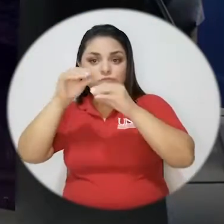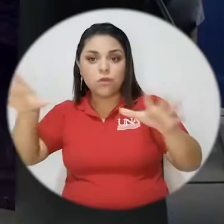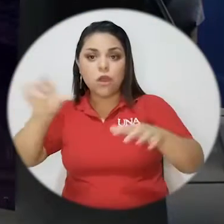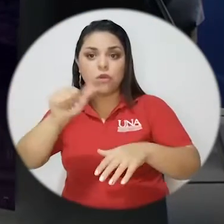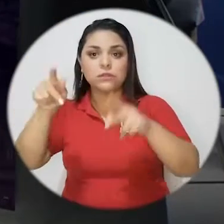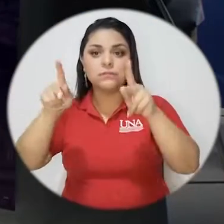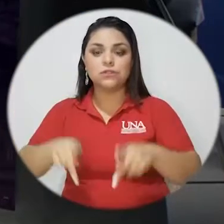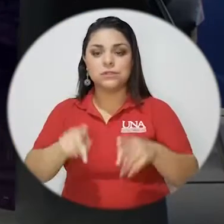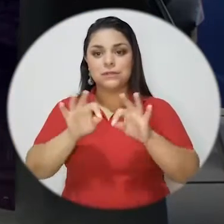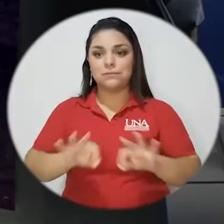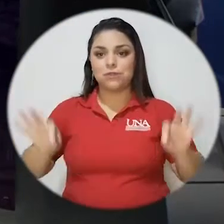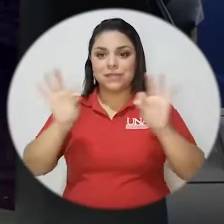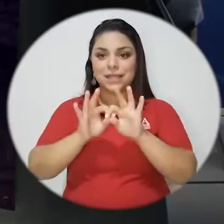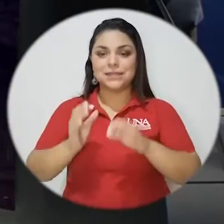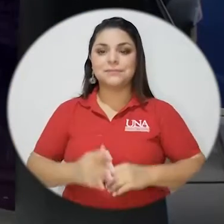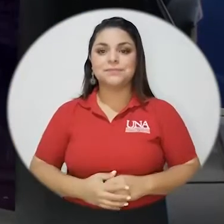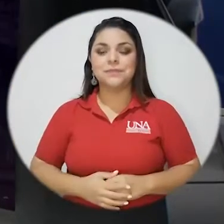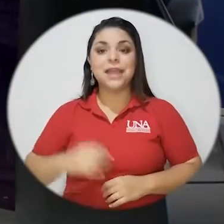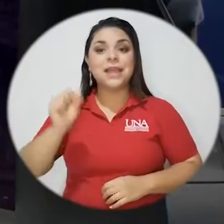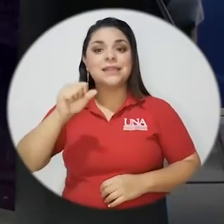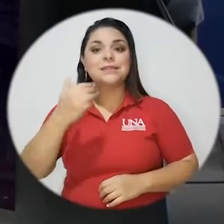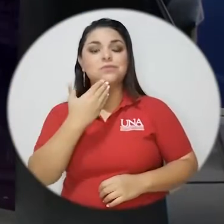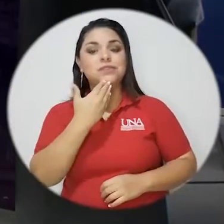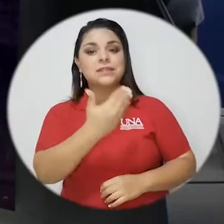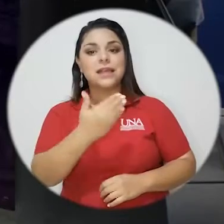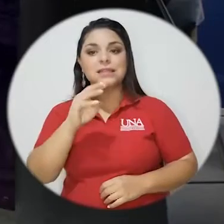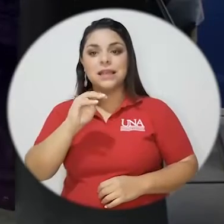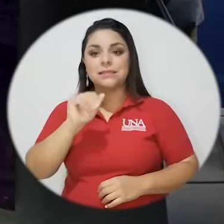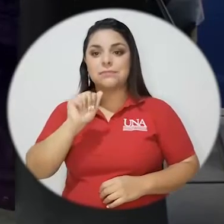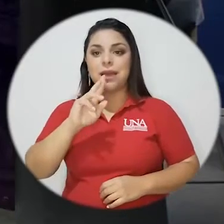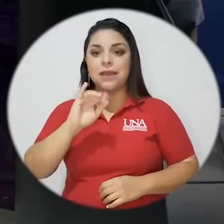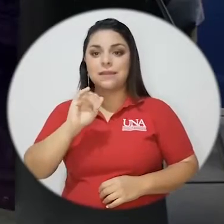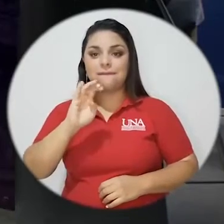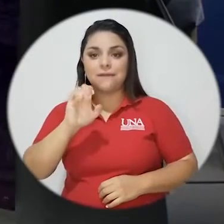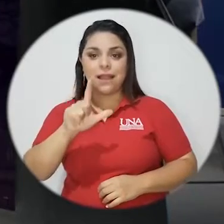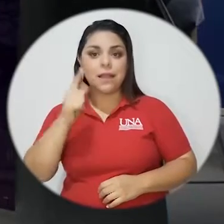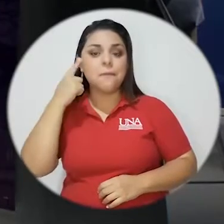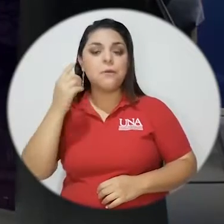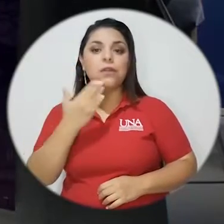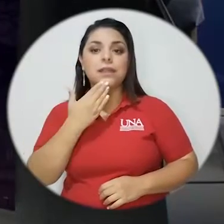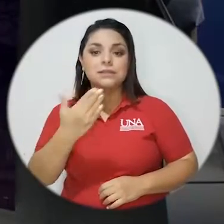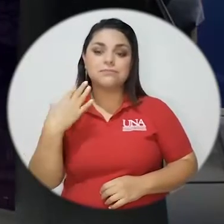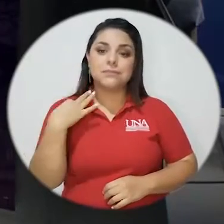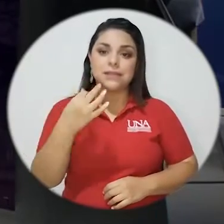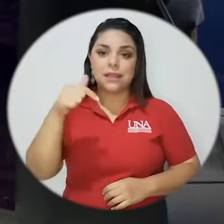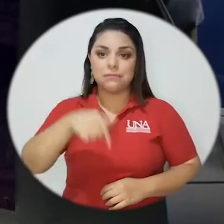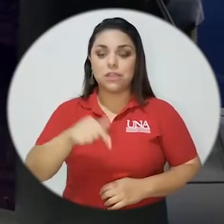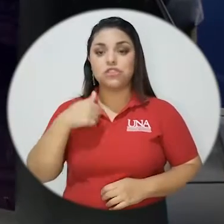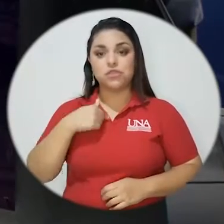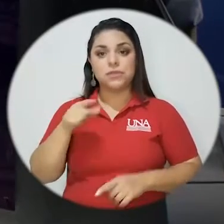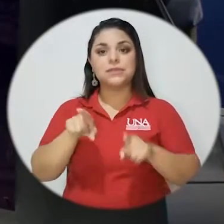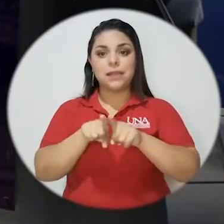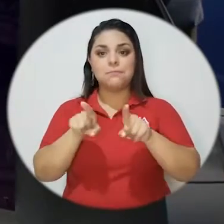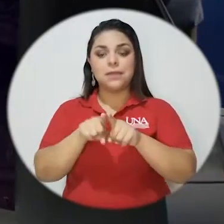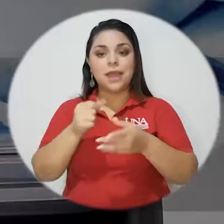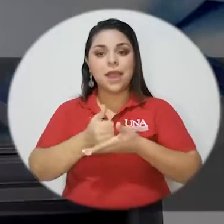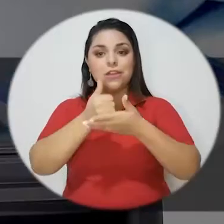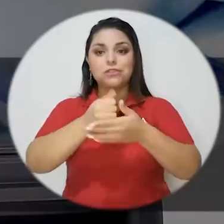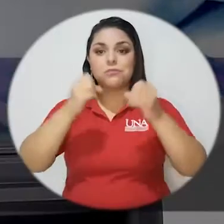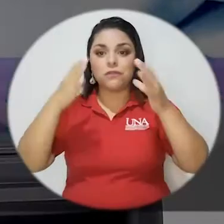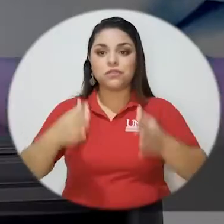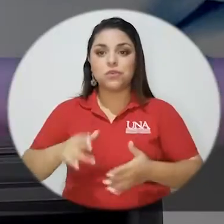muchas gracias por la oportunidad de estar acá y de contribuir también como académico de la Universidad Nacional.